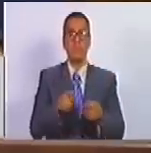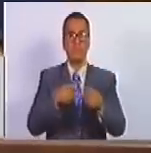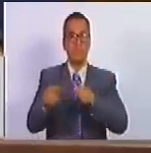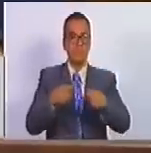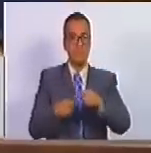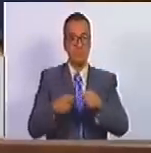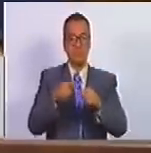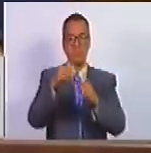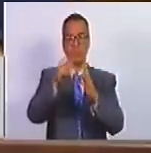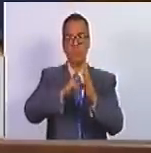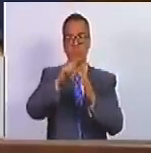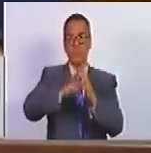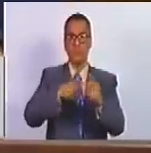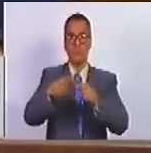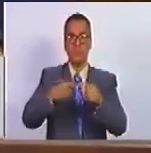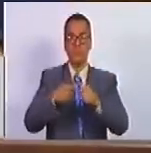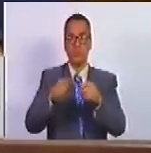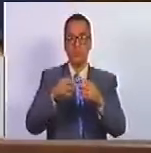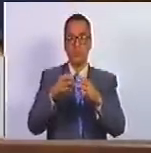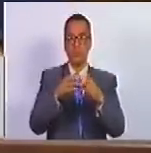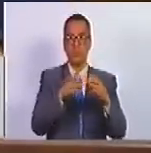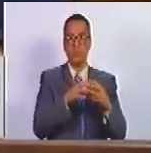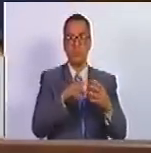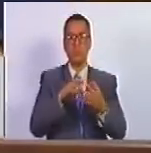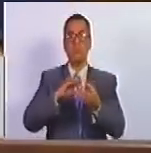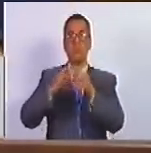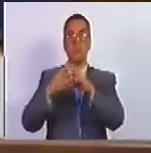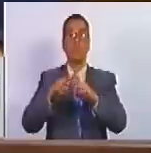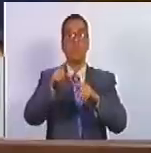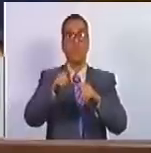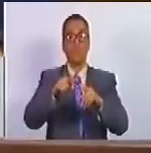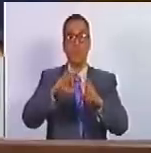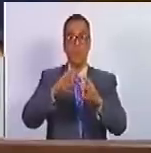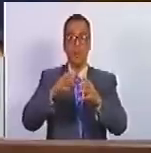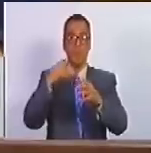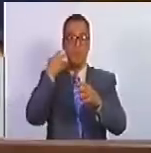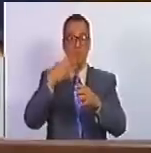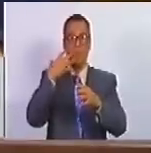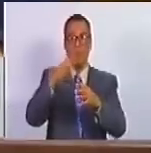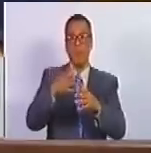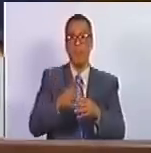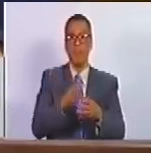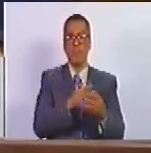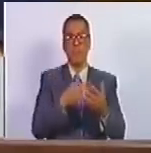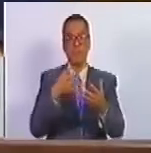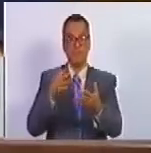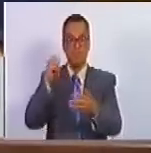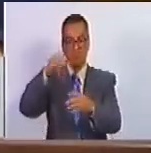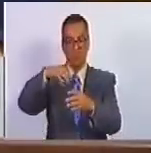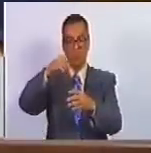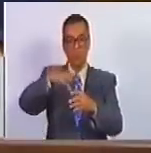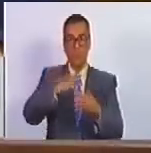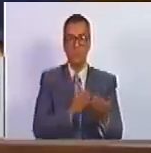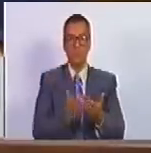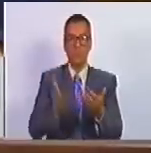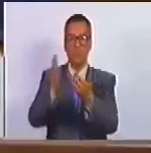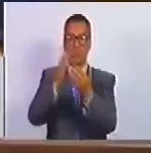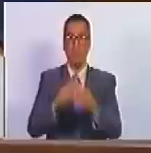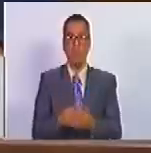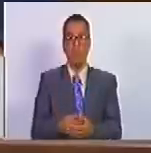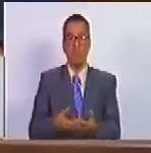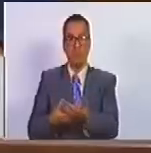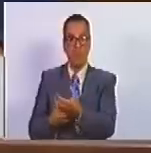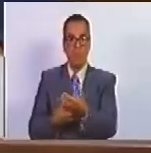del planteamiento y control urbano, disposición de desechos sólidos y aseo urbano, servicios de